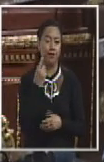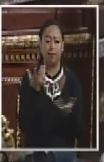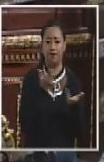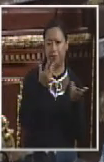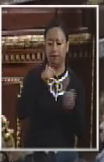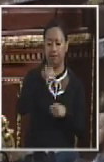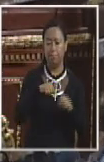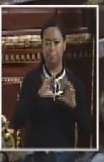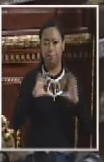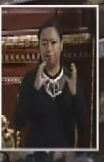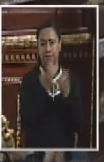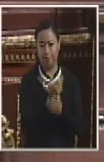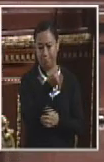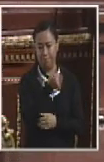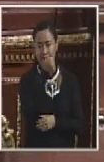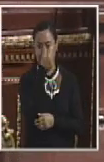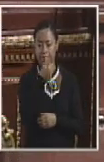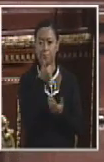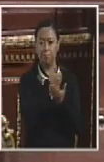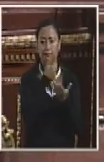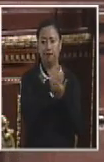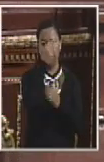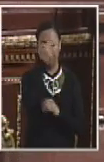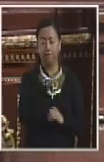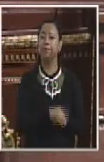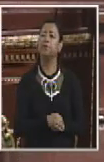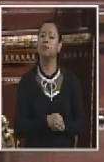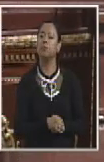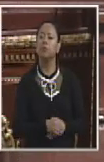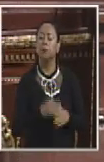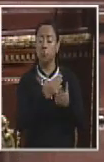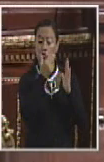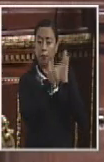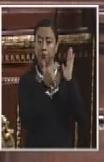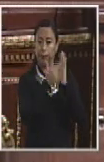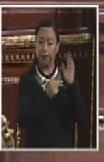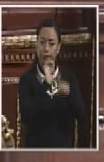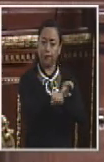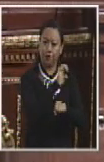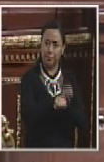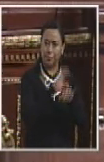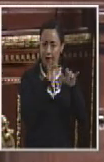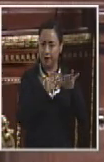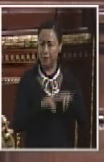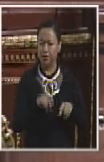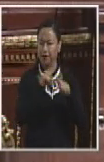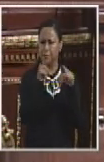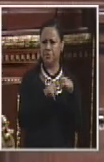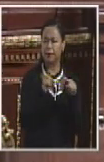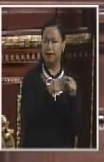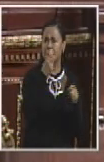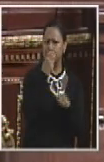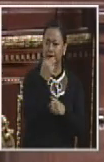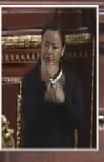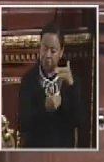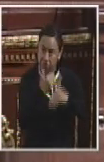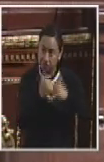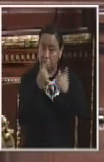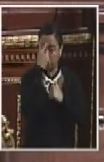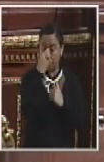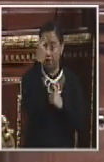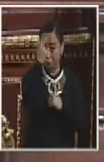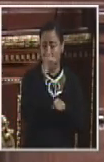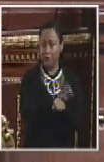Congreso de la Ciudad de México. Mediante las herramientas electrónicas y los procedimientos que faciliten el trabajo electrónico